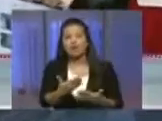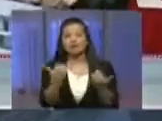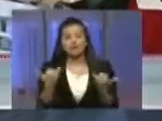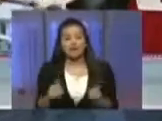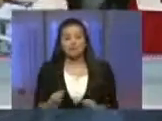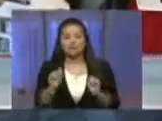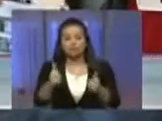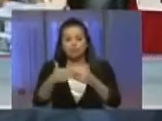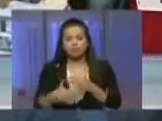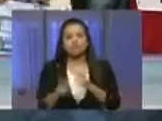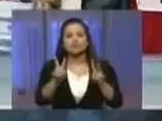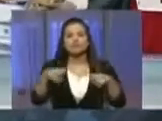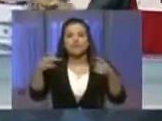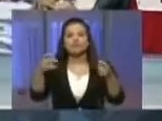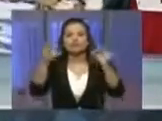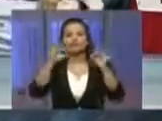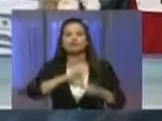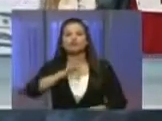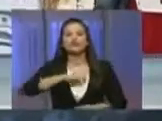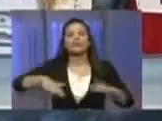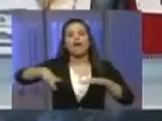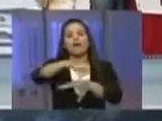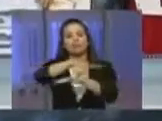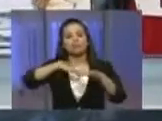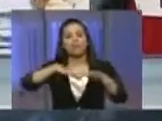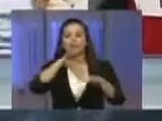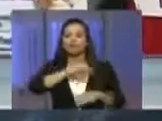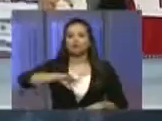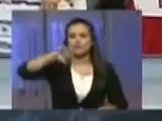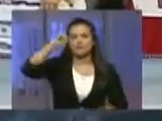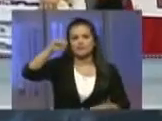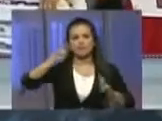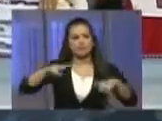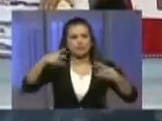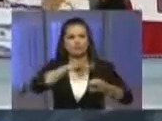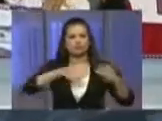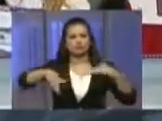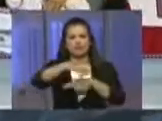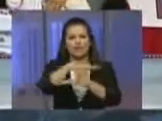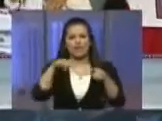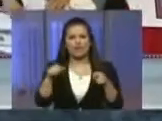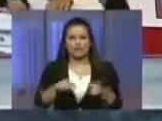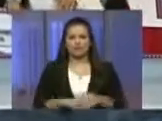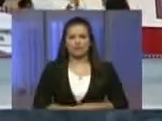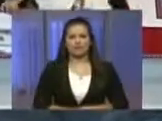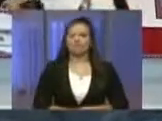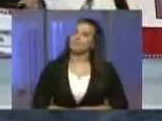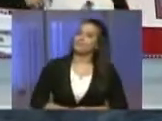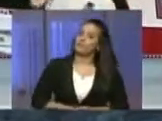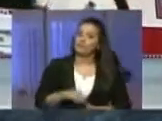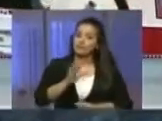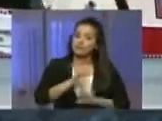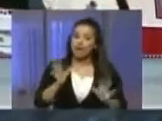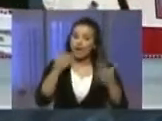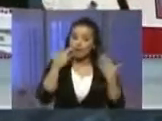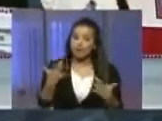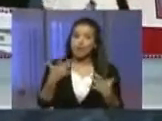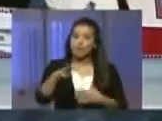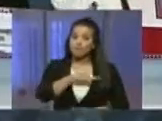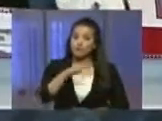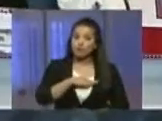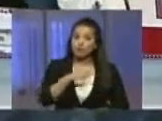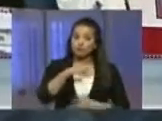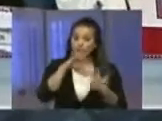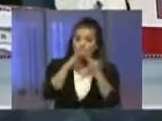social el socialismo en lo social un nuevo modelo social por eso hacía falta convertir en gran misión barrio nuevo